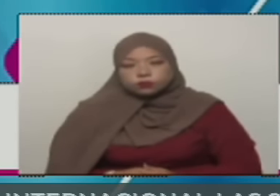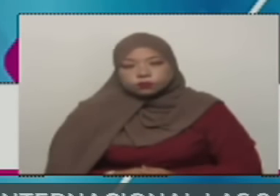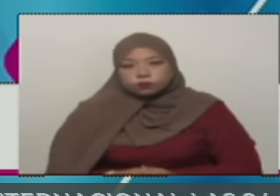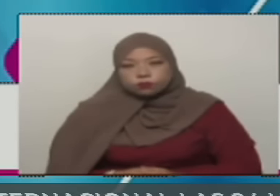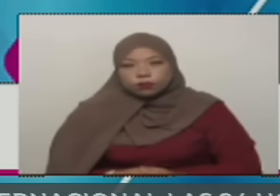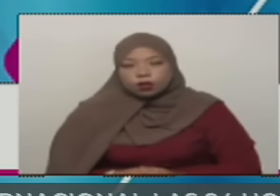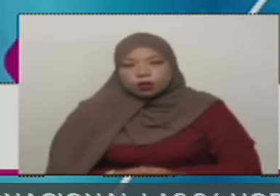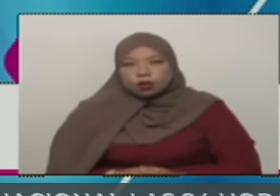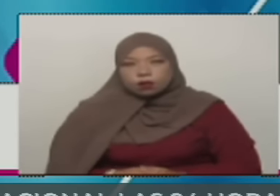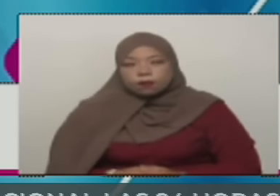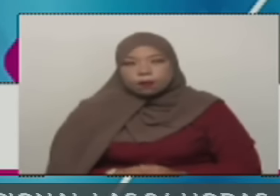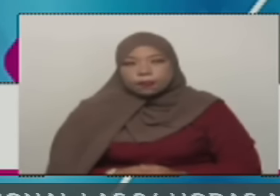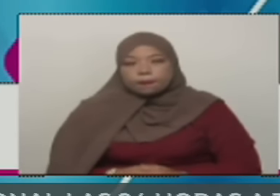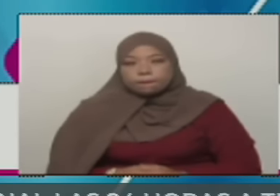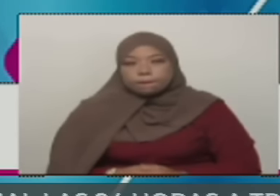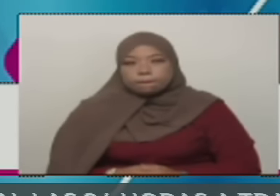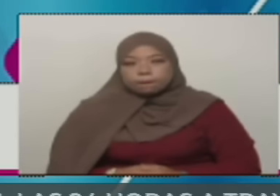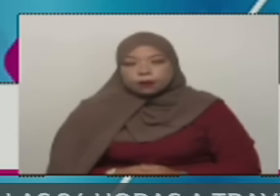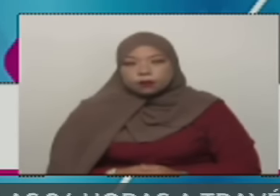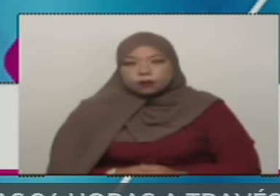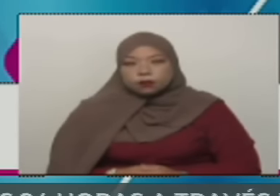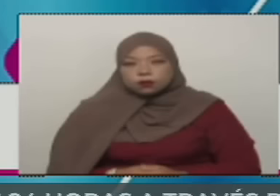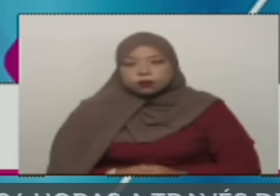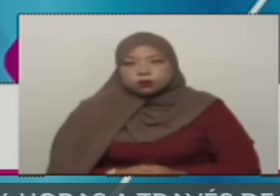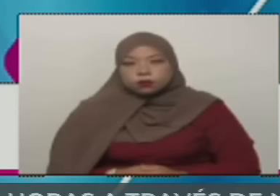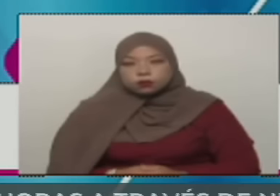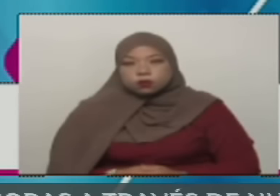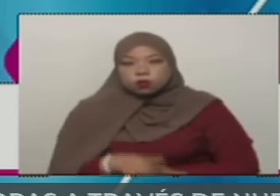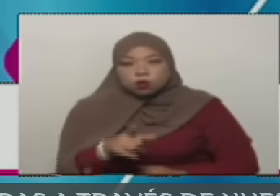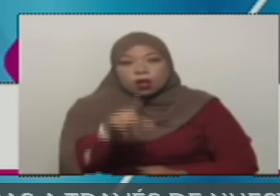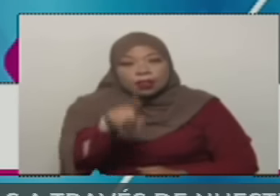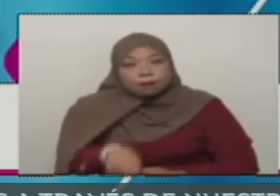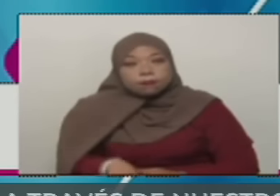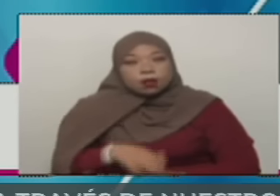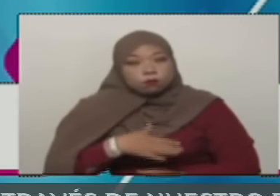nuevas capacidades alimentarias. Producir también